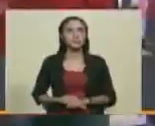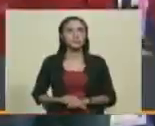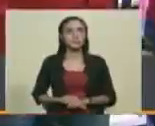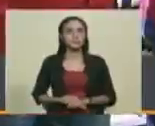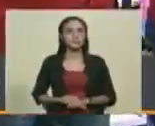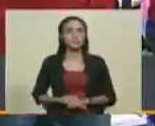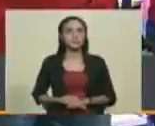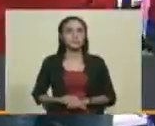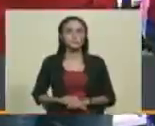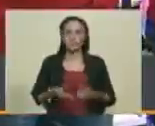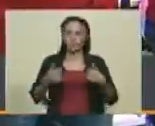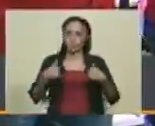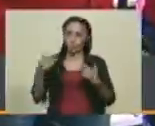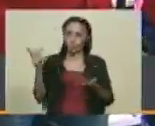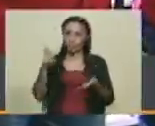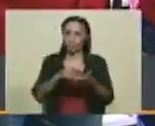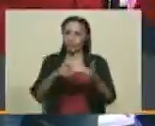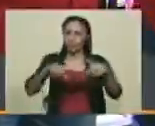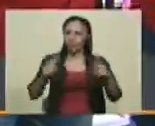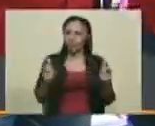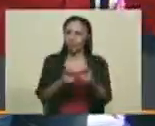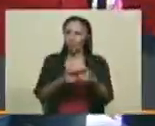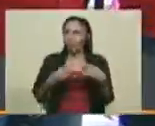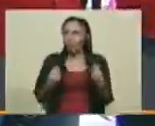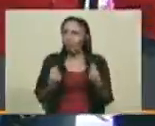A eso he venido.